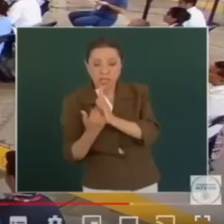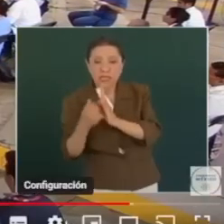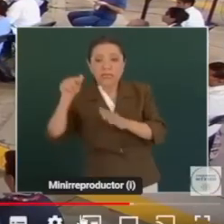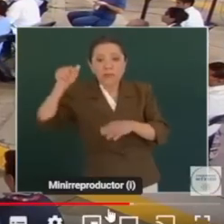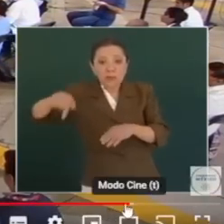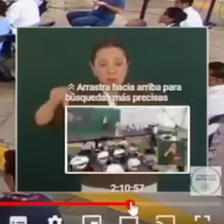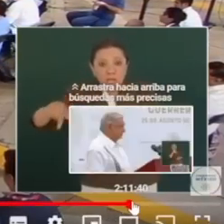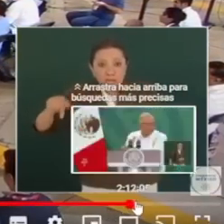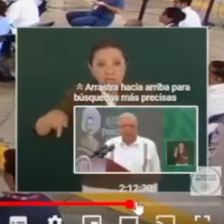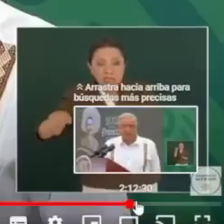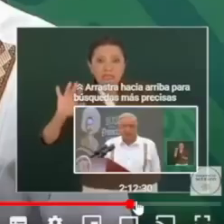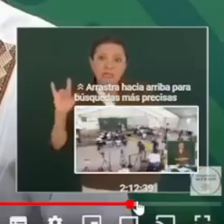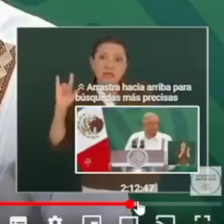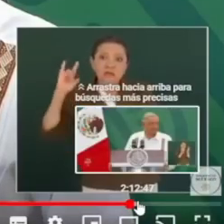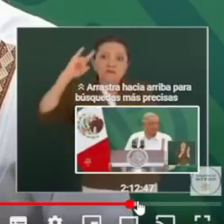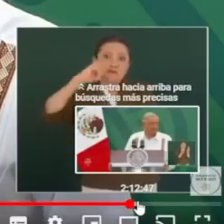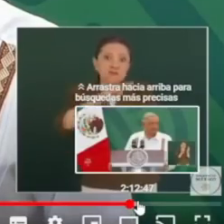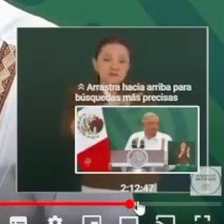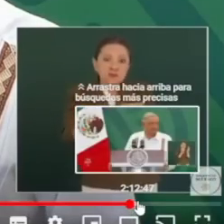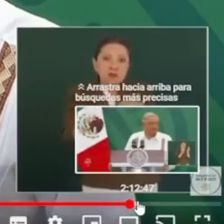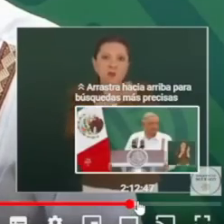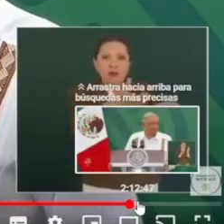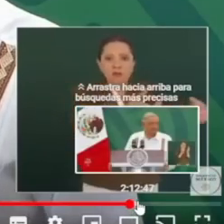cargamentos, y había operativos